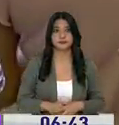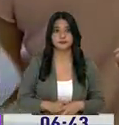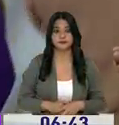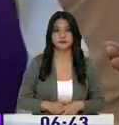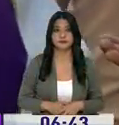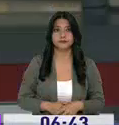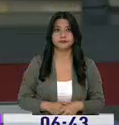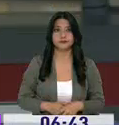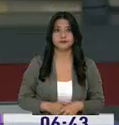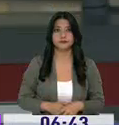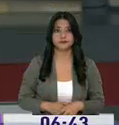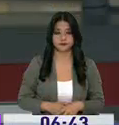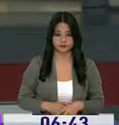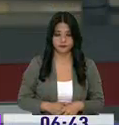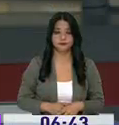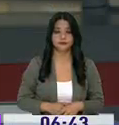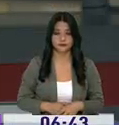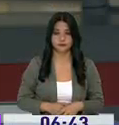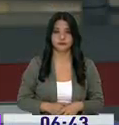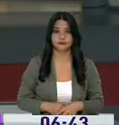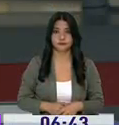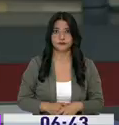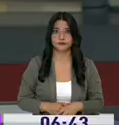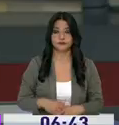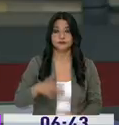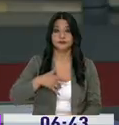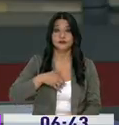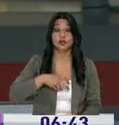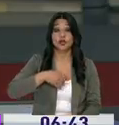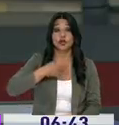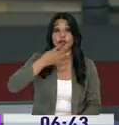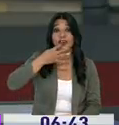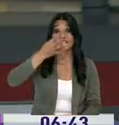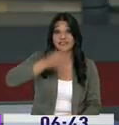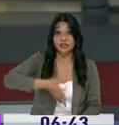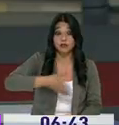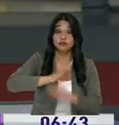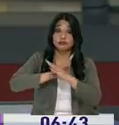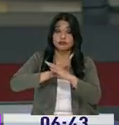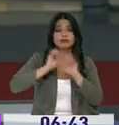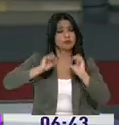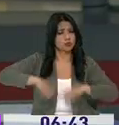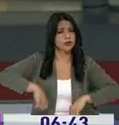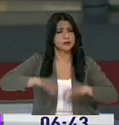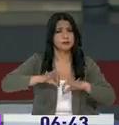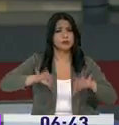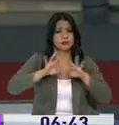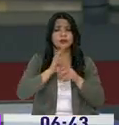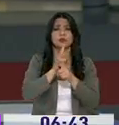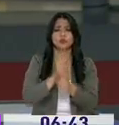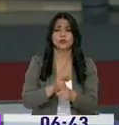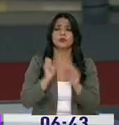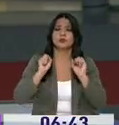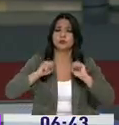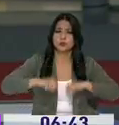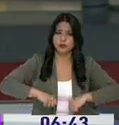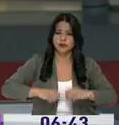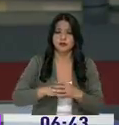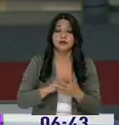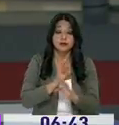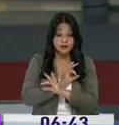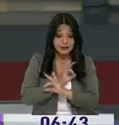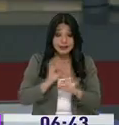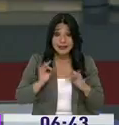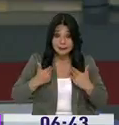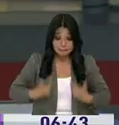Peralta. Evitar el contagio del coronavirus es posible con medidas de prevención, amigos. El aseo es